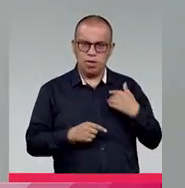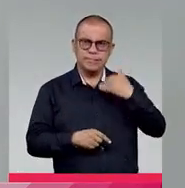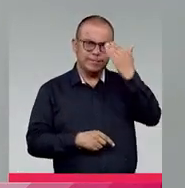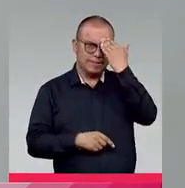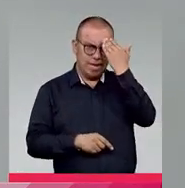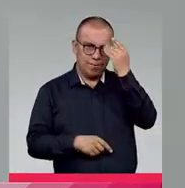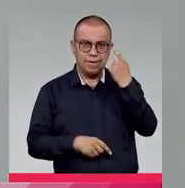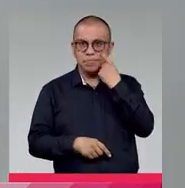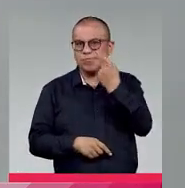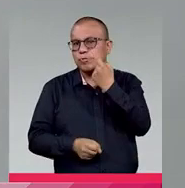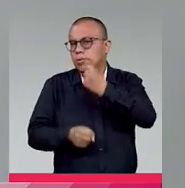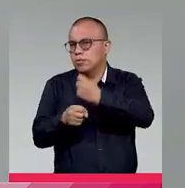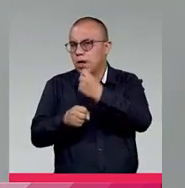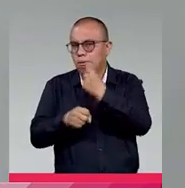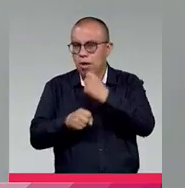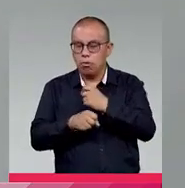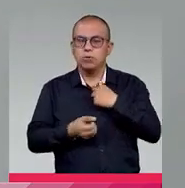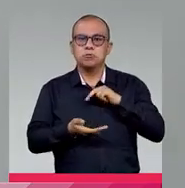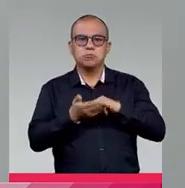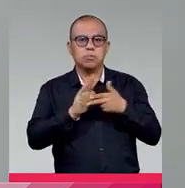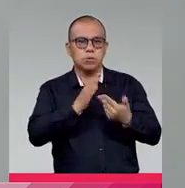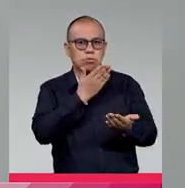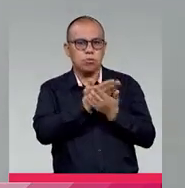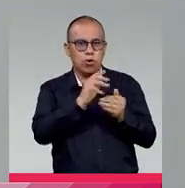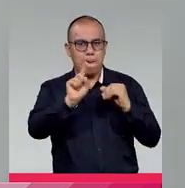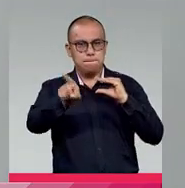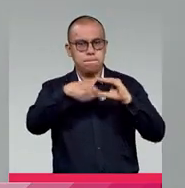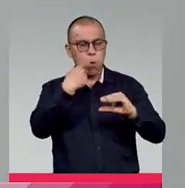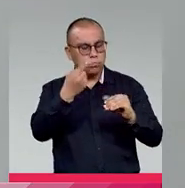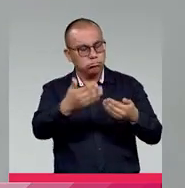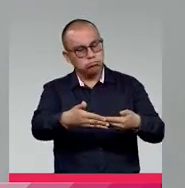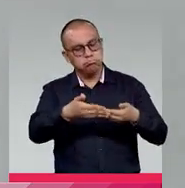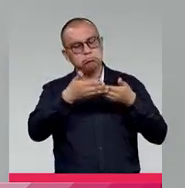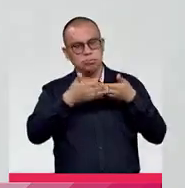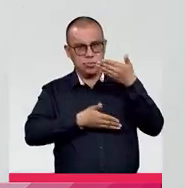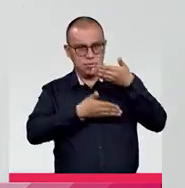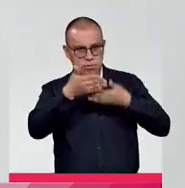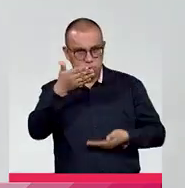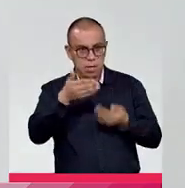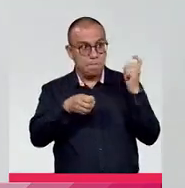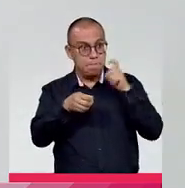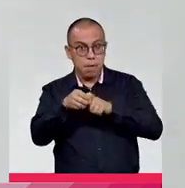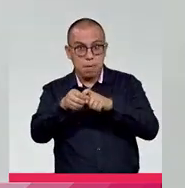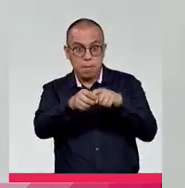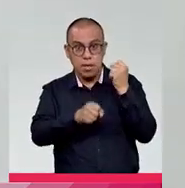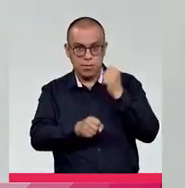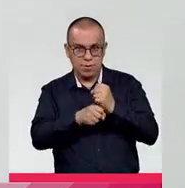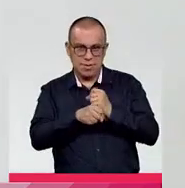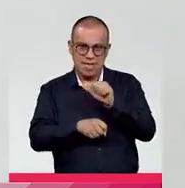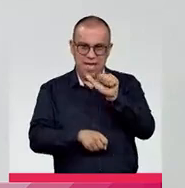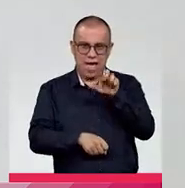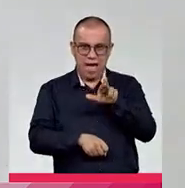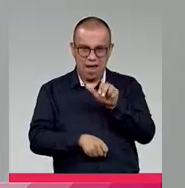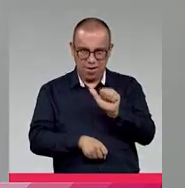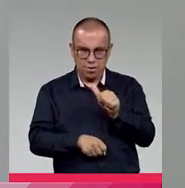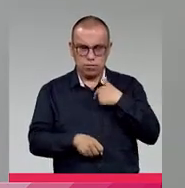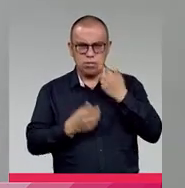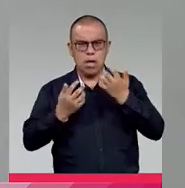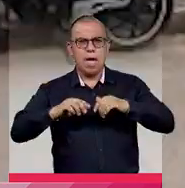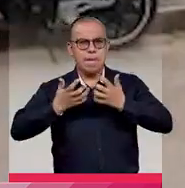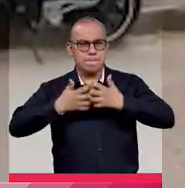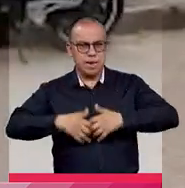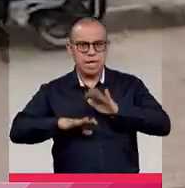estoy buscando empleo, a ella le llegó a su correo una convocatoria de ARA, que están